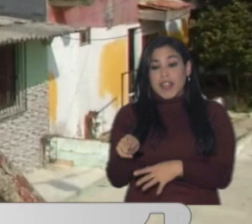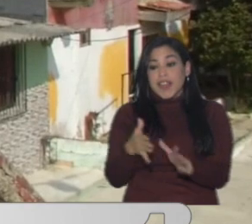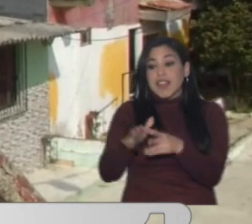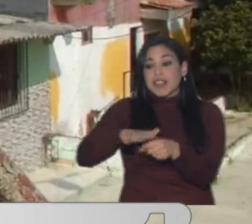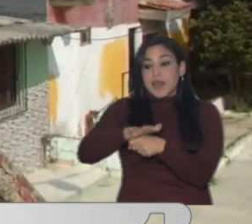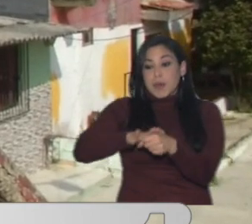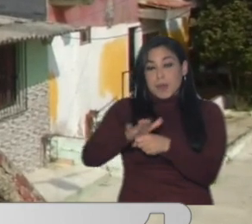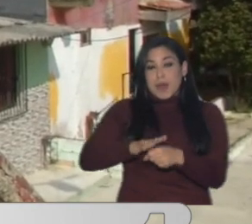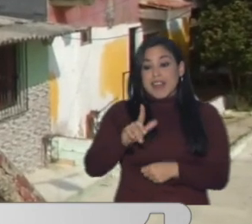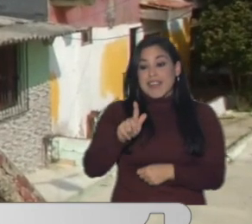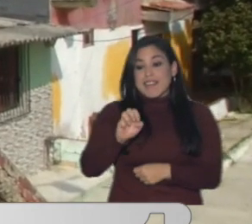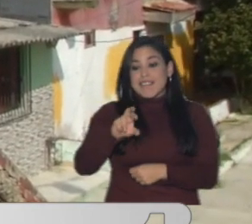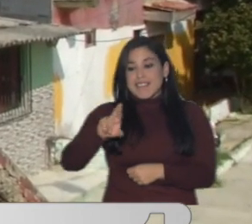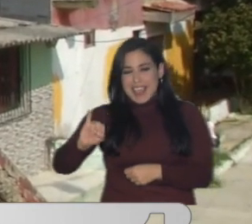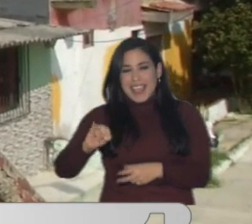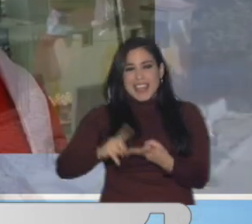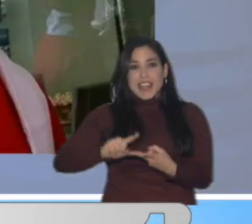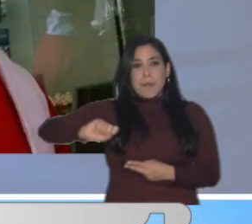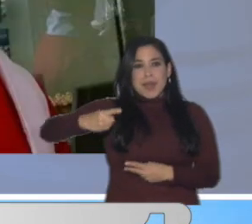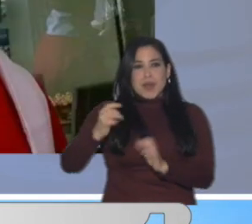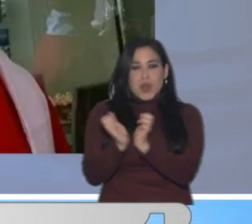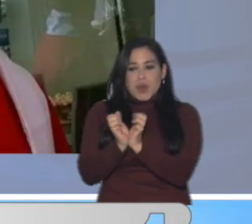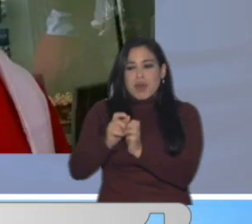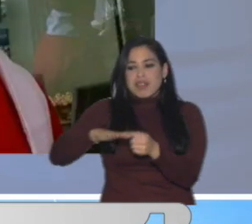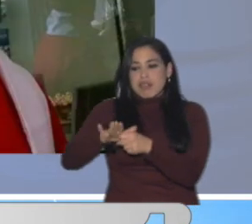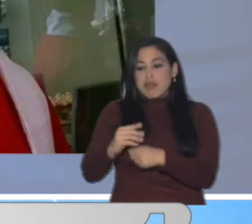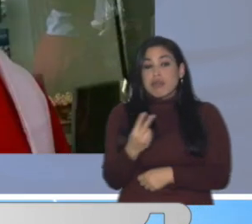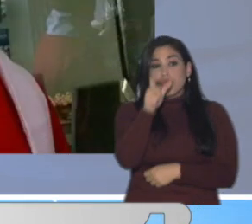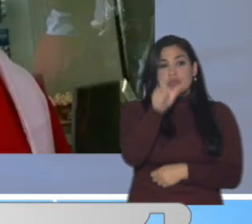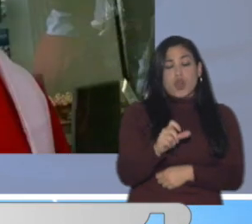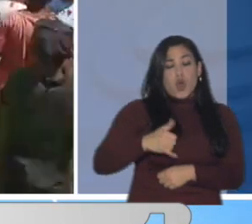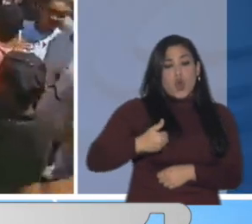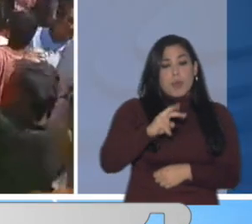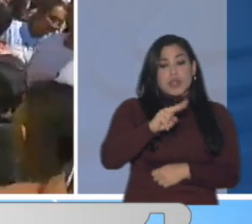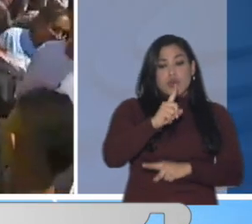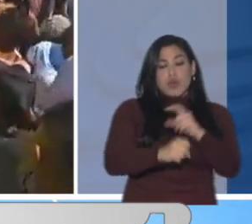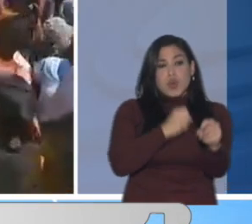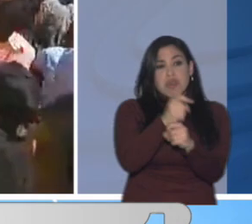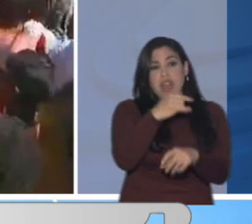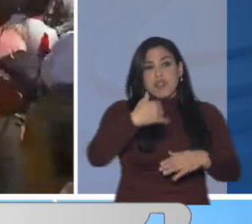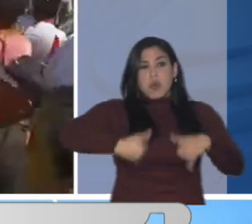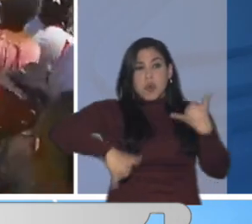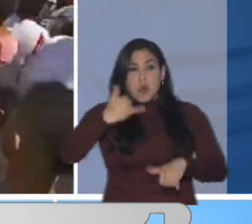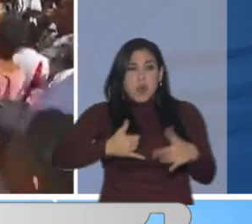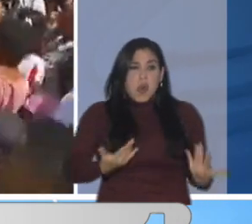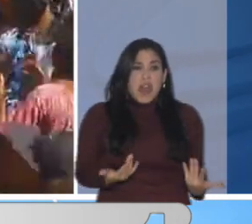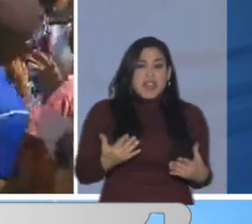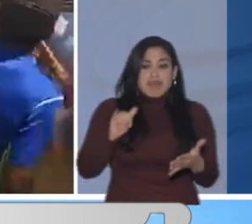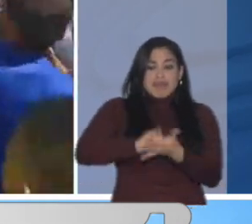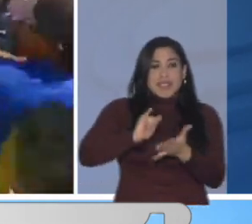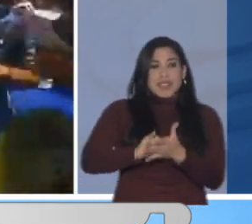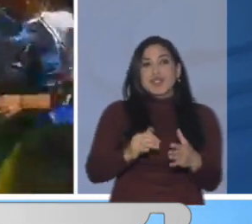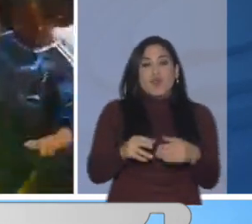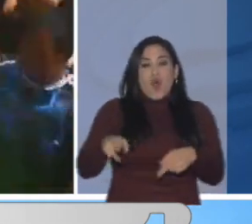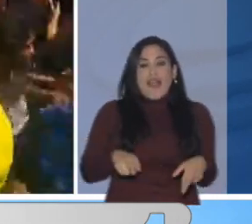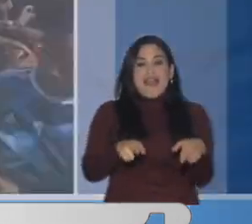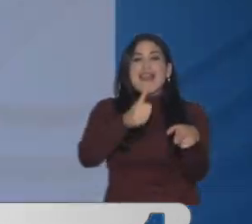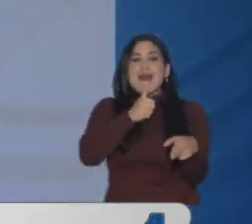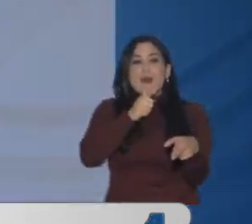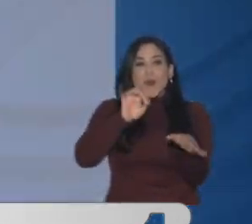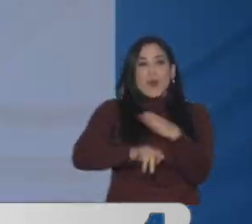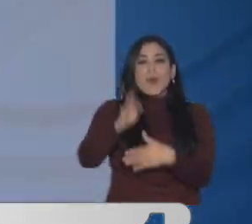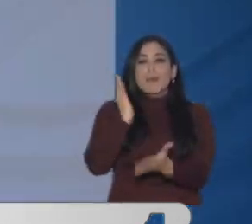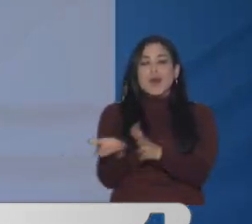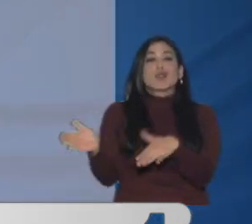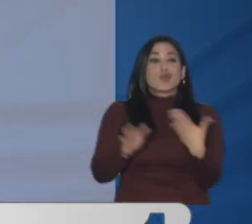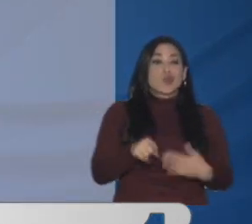el barrio El Ferry, entre El Ferry y Primero de Mayo. Un joven de 21 años de edad que jugaba con otros dentro de un canal